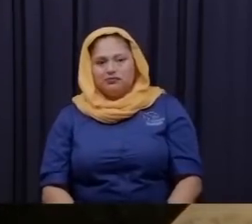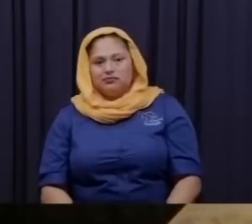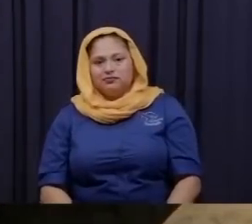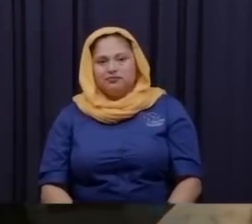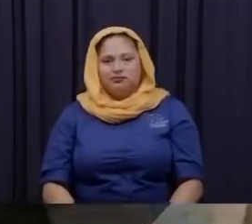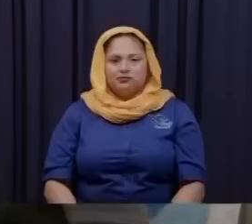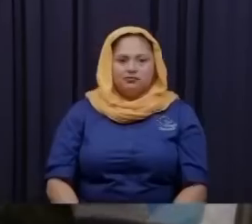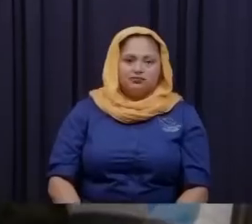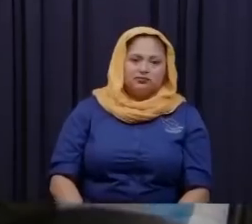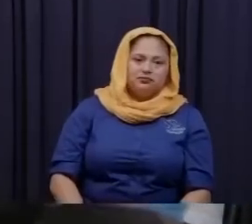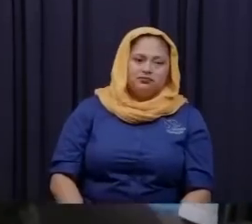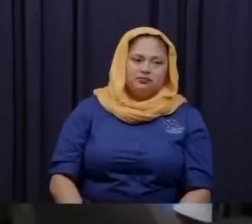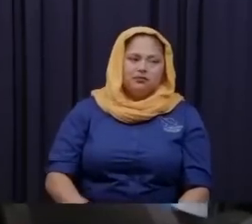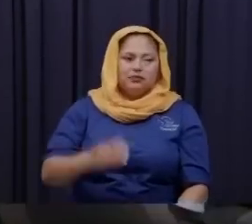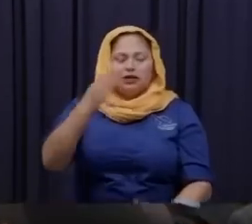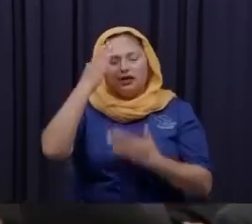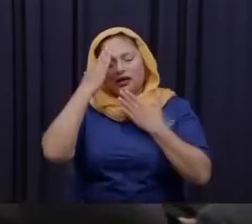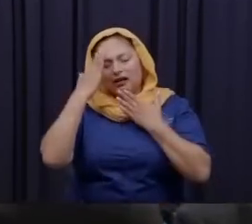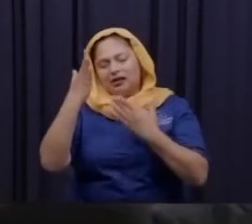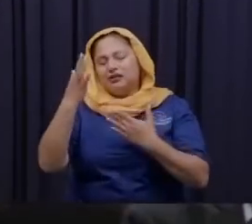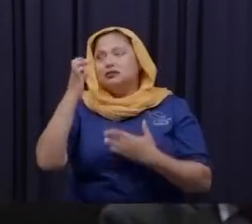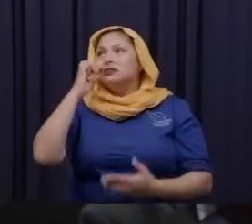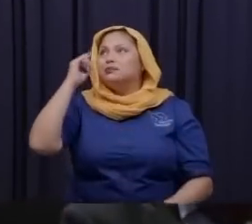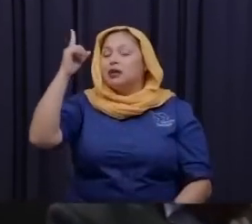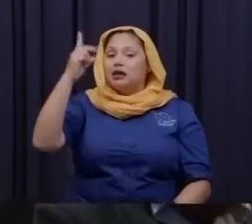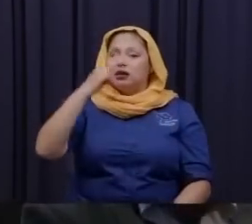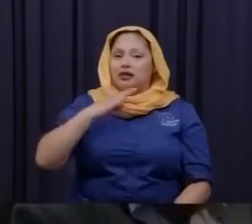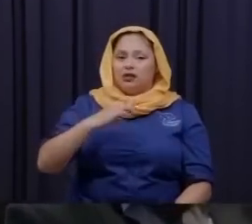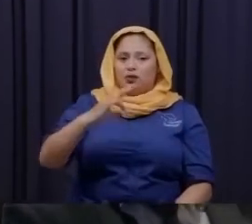Oh, gracias, Padre. Gracias, Hijo.